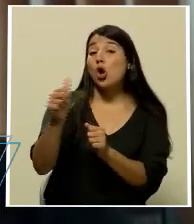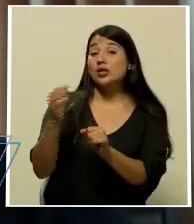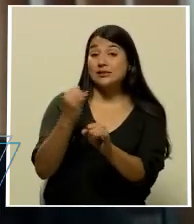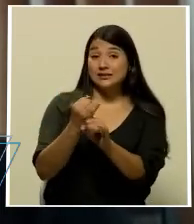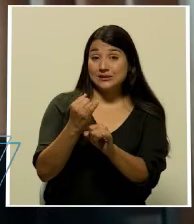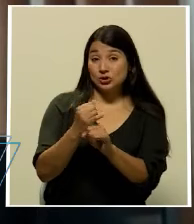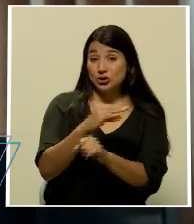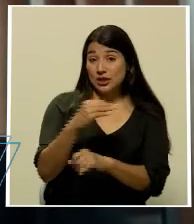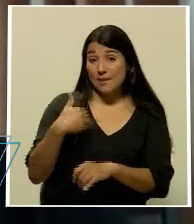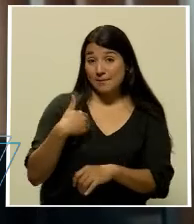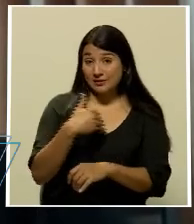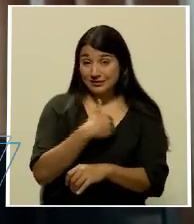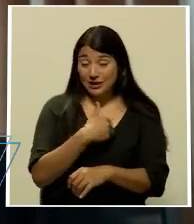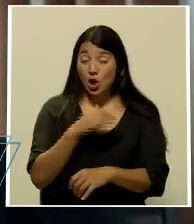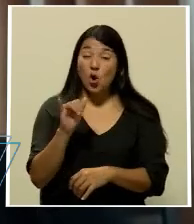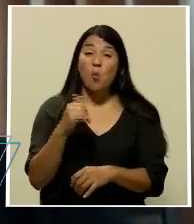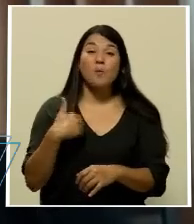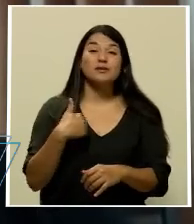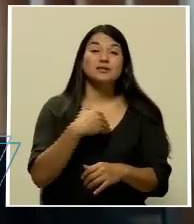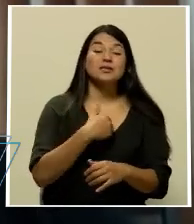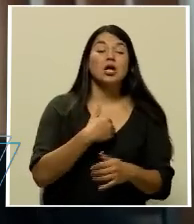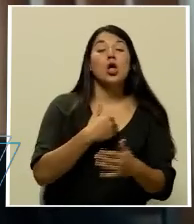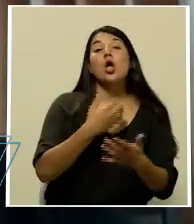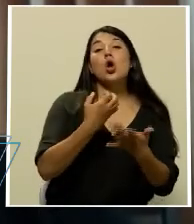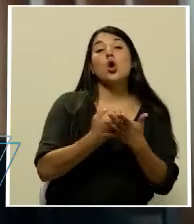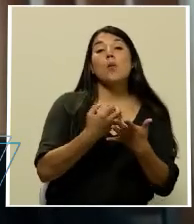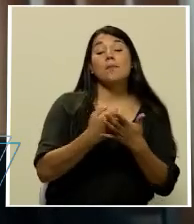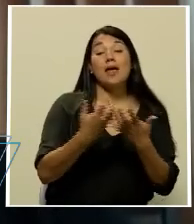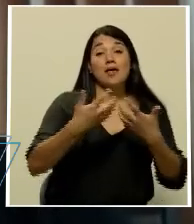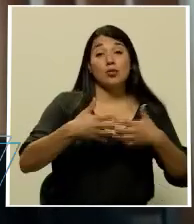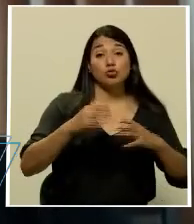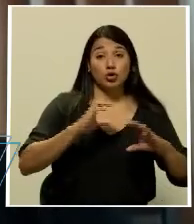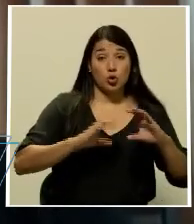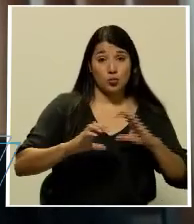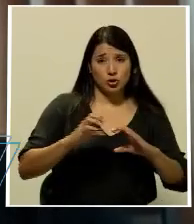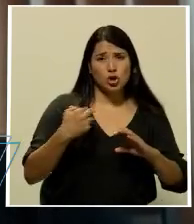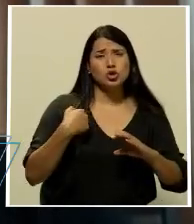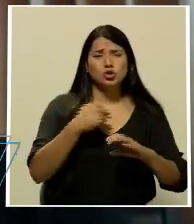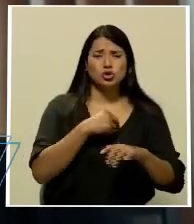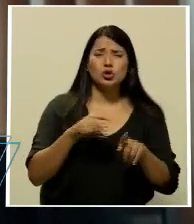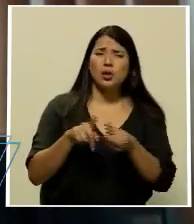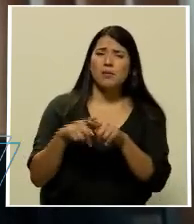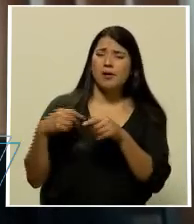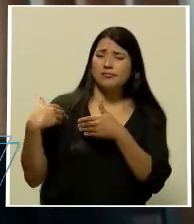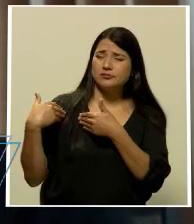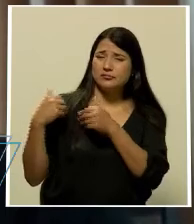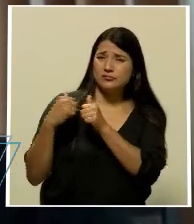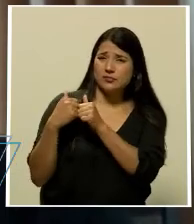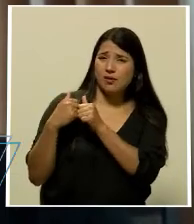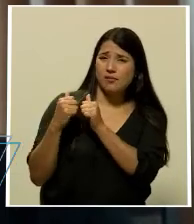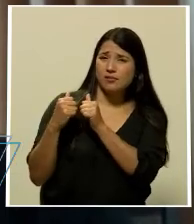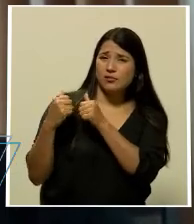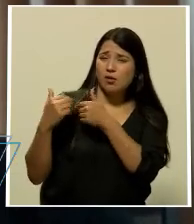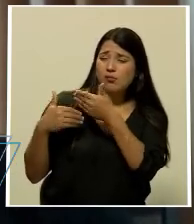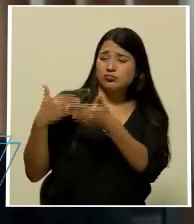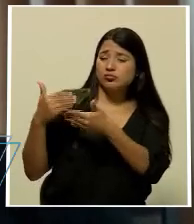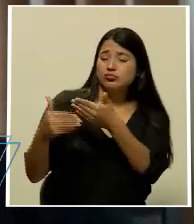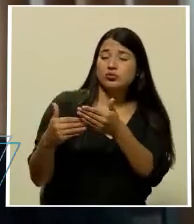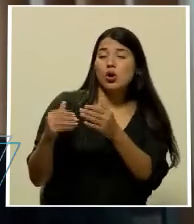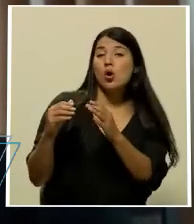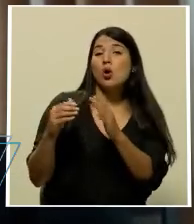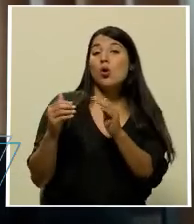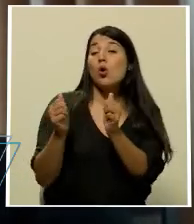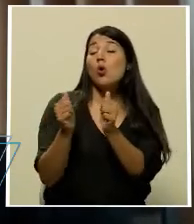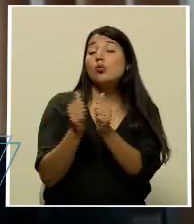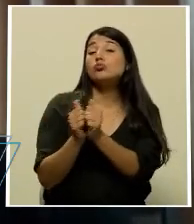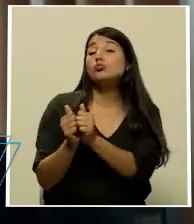ministerios, como el Ministerio de Economía, Industria y Comercio, venimos trabajando fuertemente con diferentes comunidades, hemos